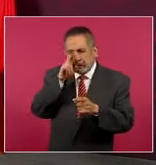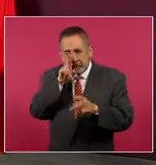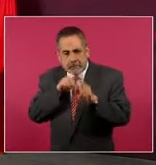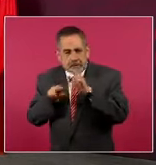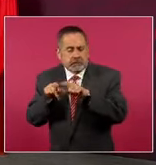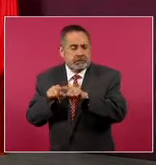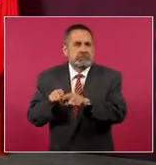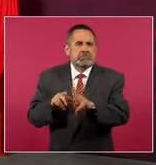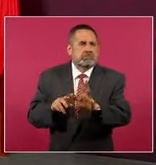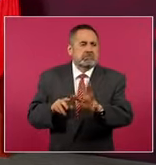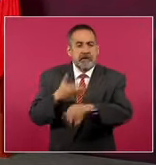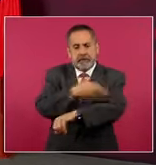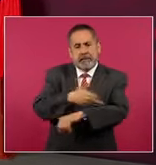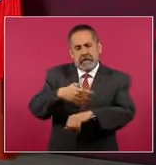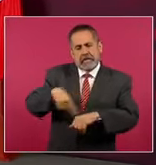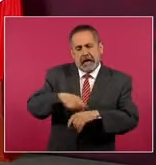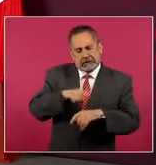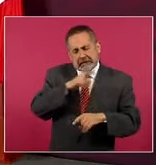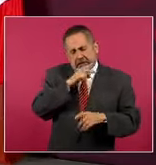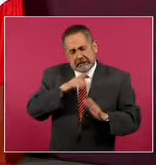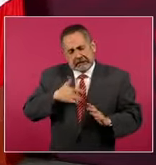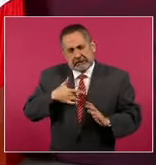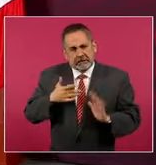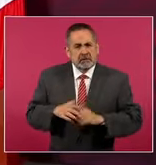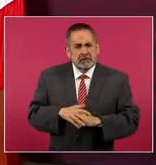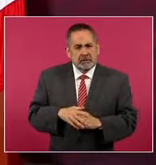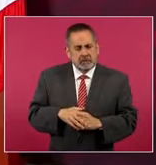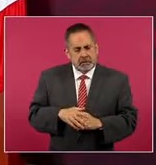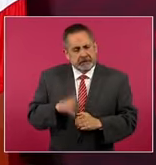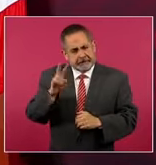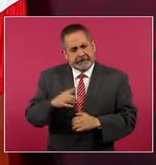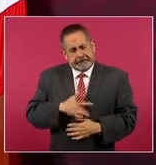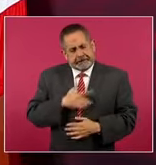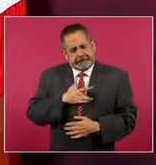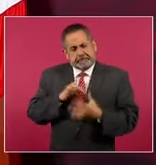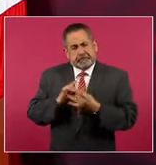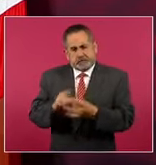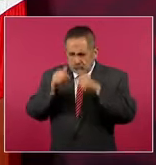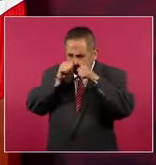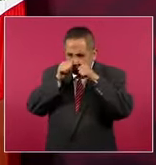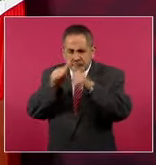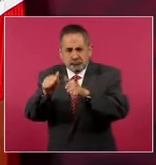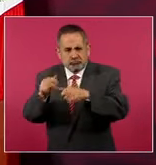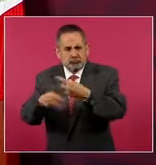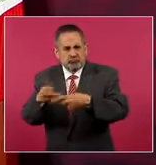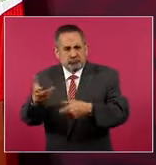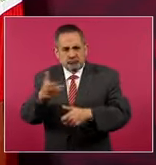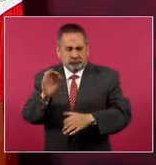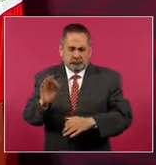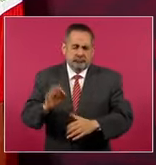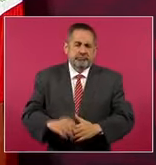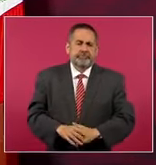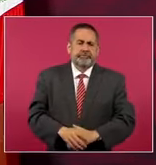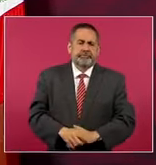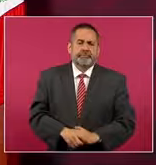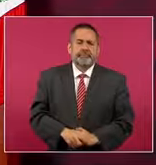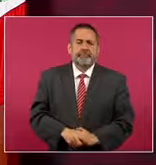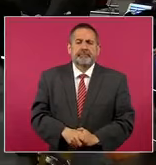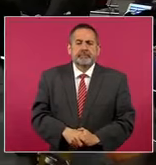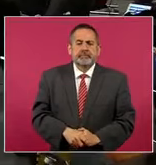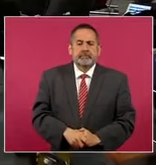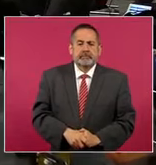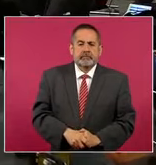de familiares, es algo muy humano y se está atendiendo. ¿A quién le correspondería entonces